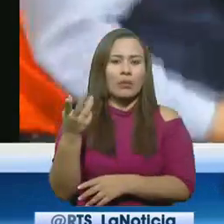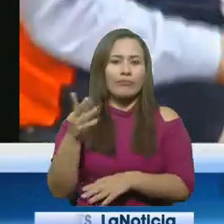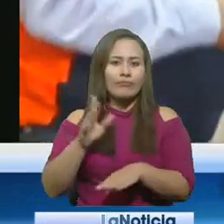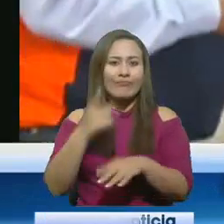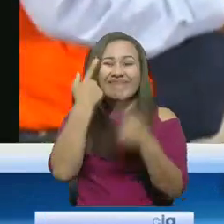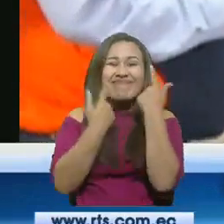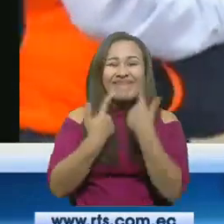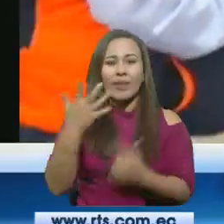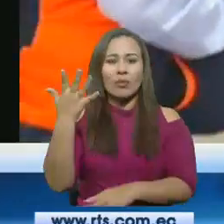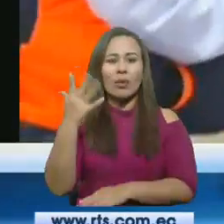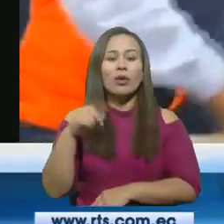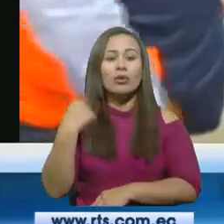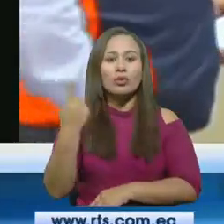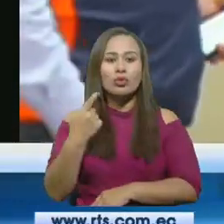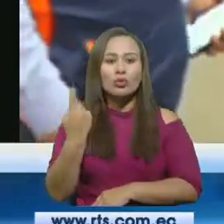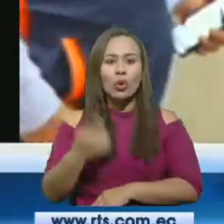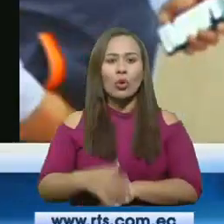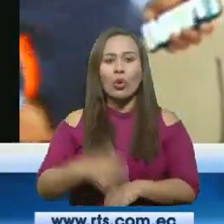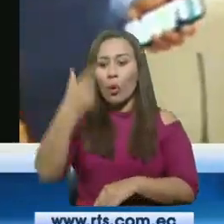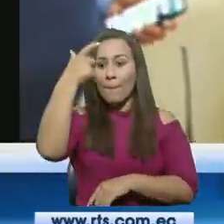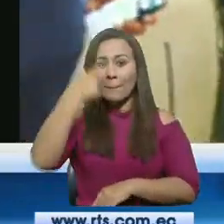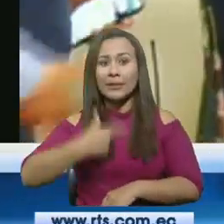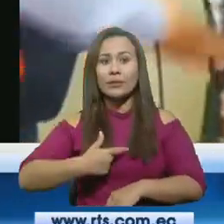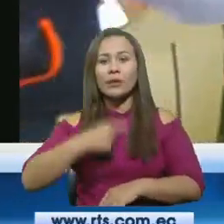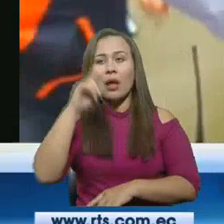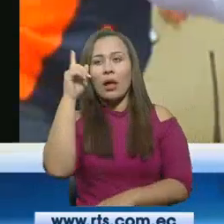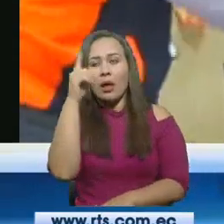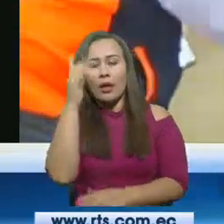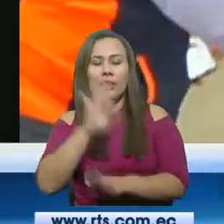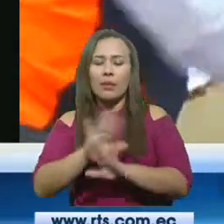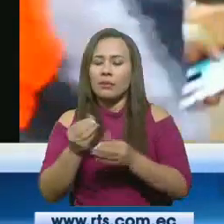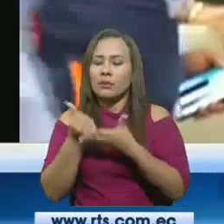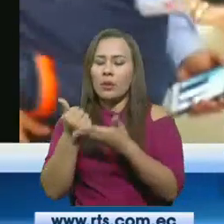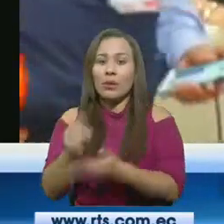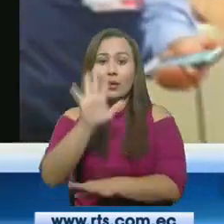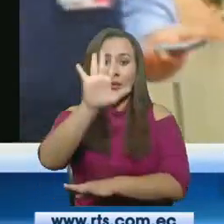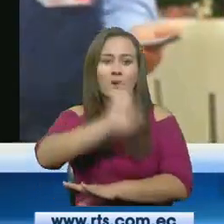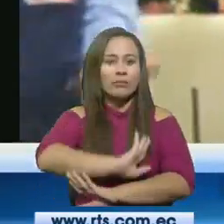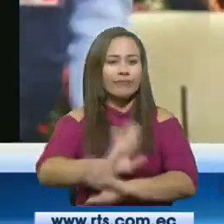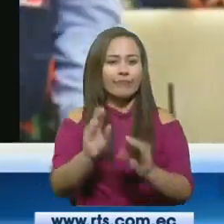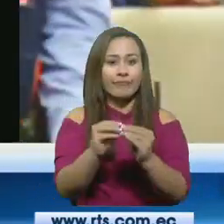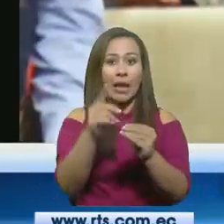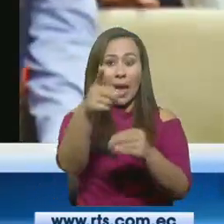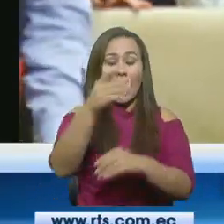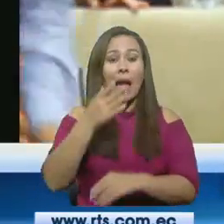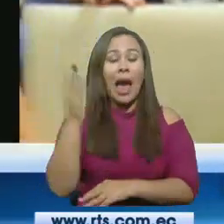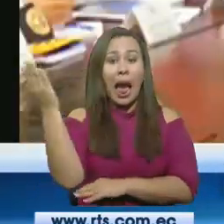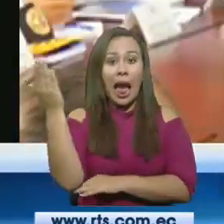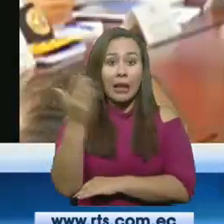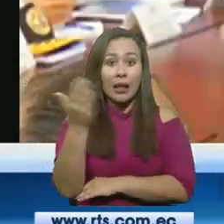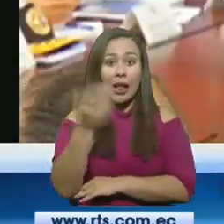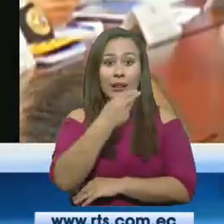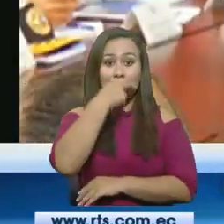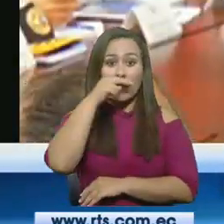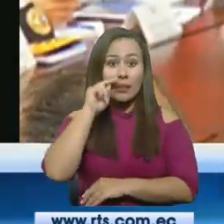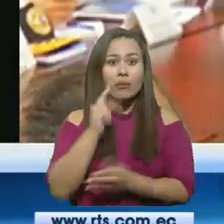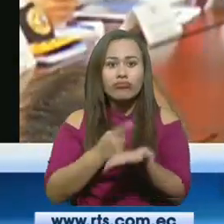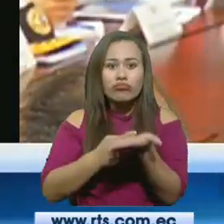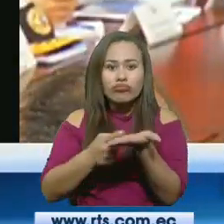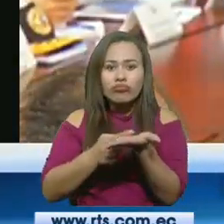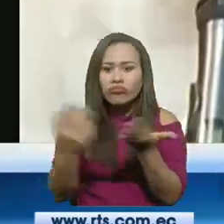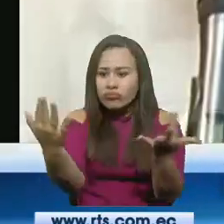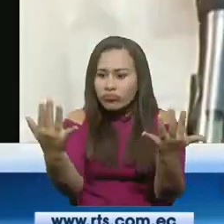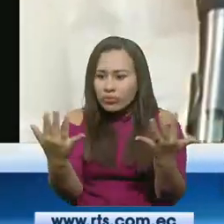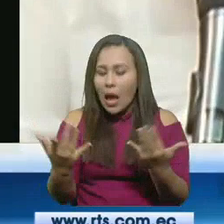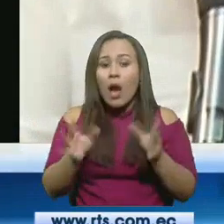mitad de un simulacro, el alcalde de Guayaquil convocó al COE cantonal hacia las 10 de la mañana para informar que, por suerte,